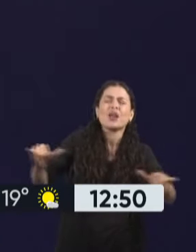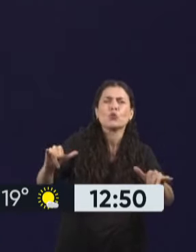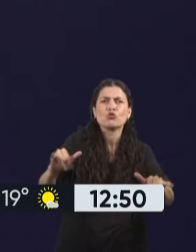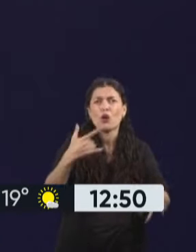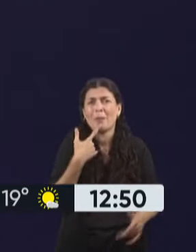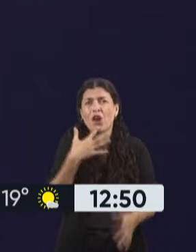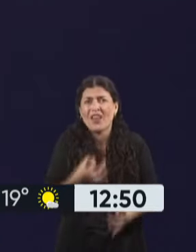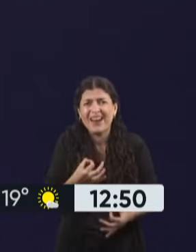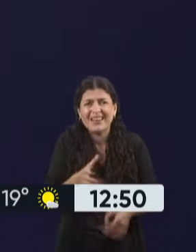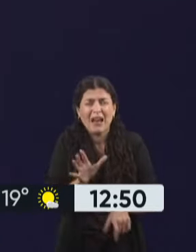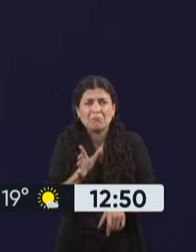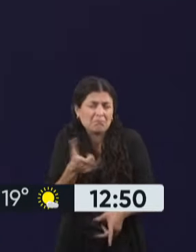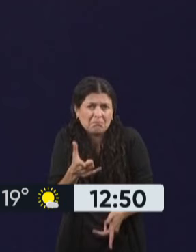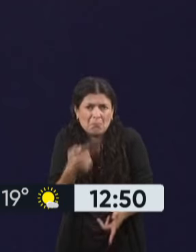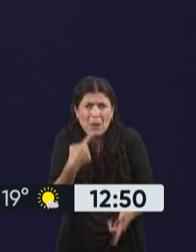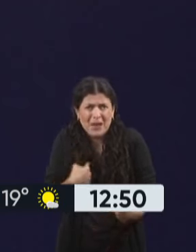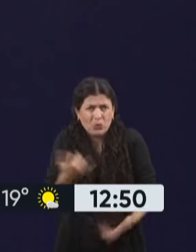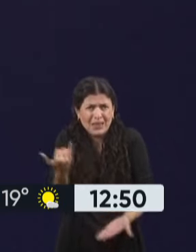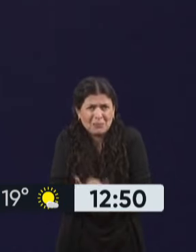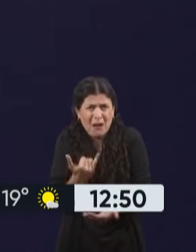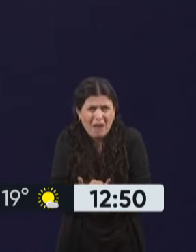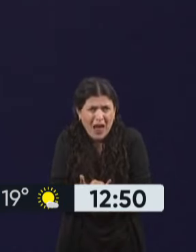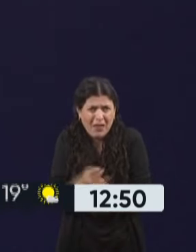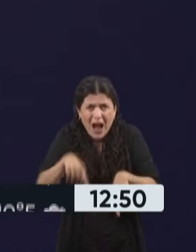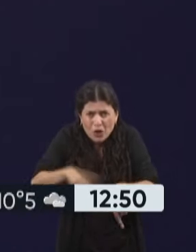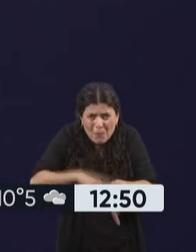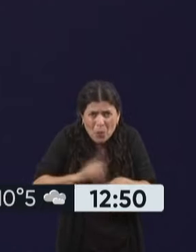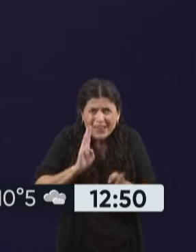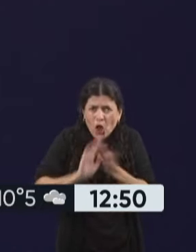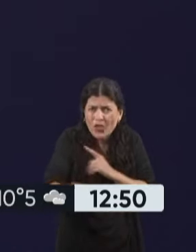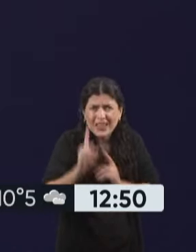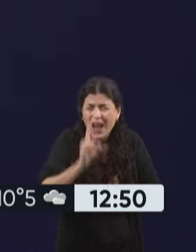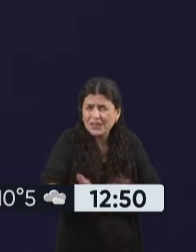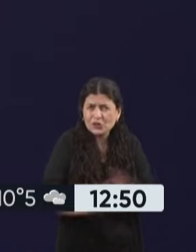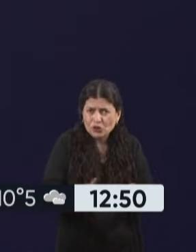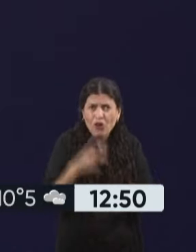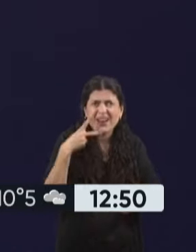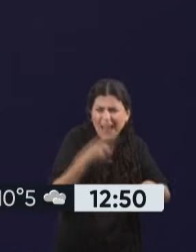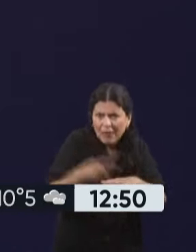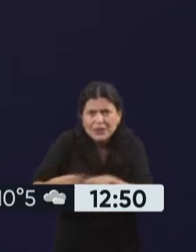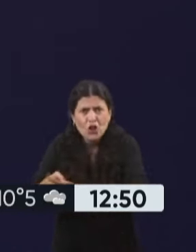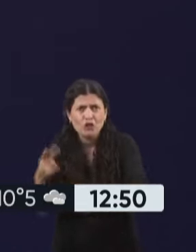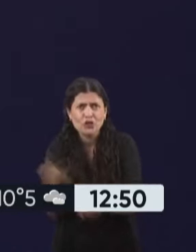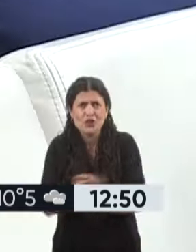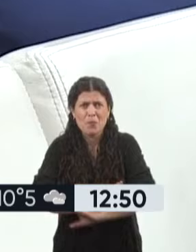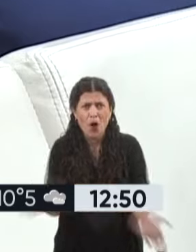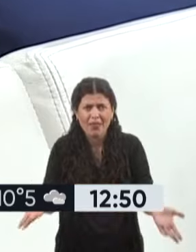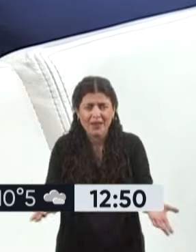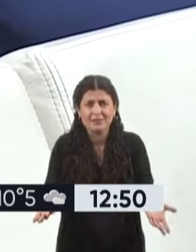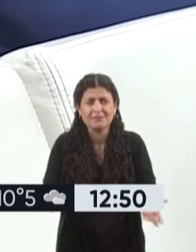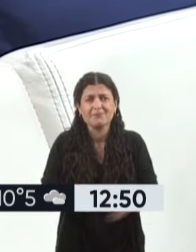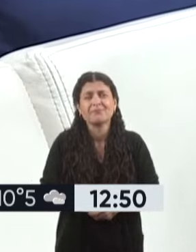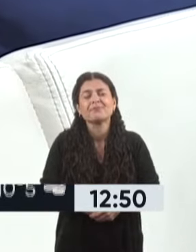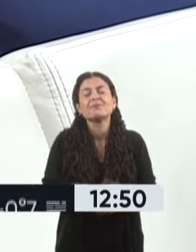técnicamente es un imposible en vivo, claro, cortar una conferencia. Pero bueno,